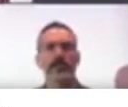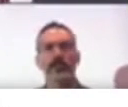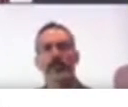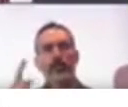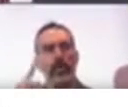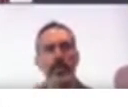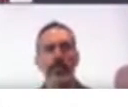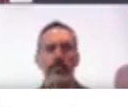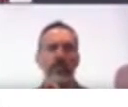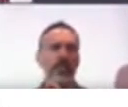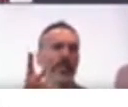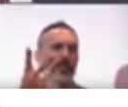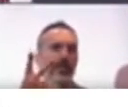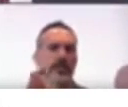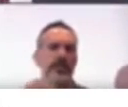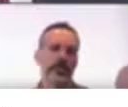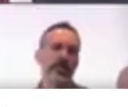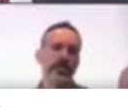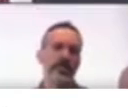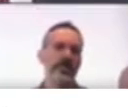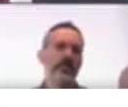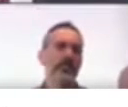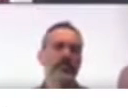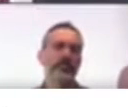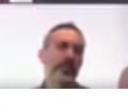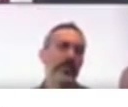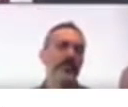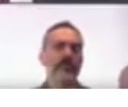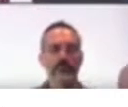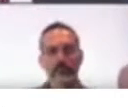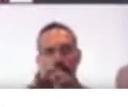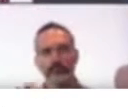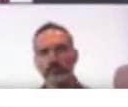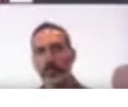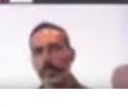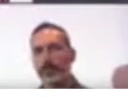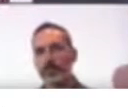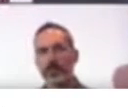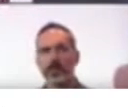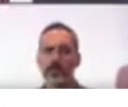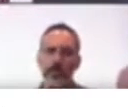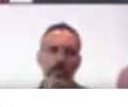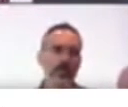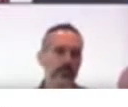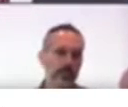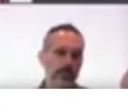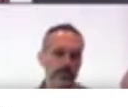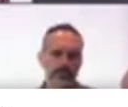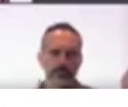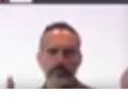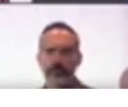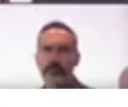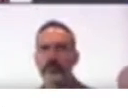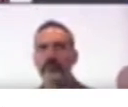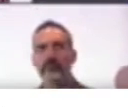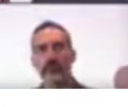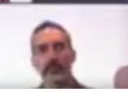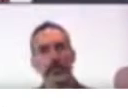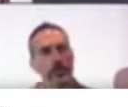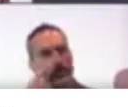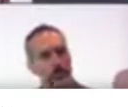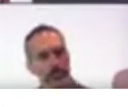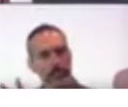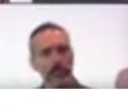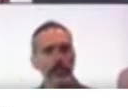Puebla. Y me he encontrado que hay gobernantes, mujeres,